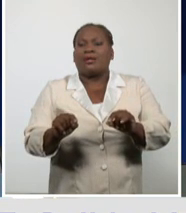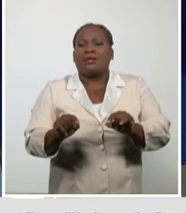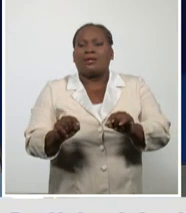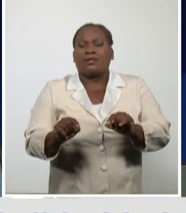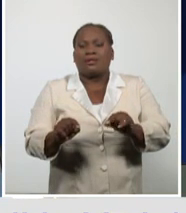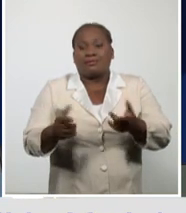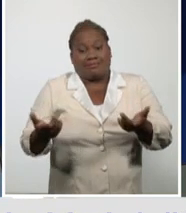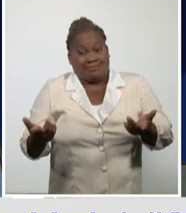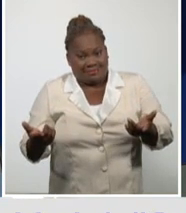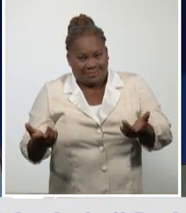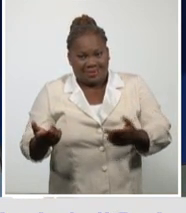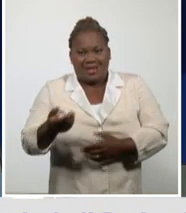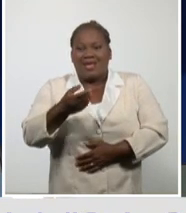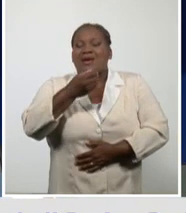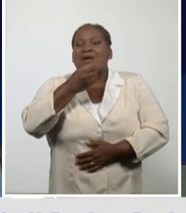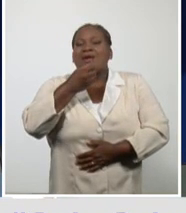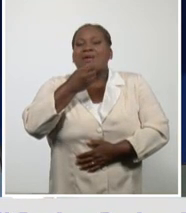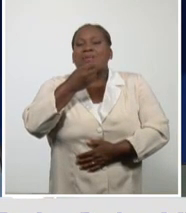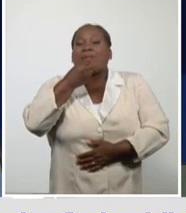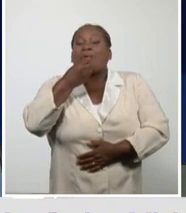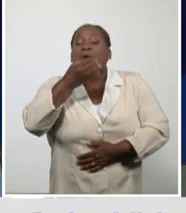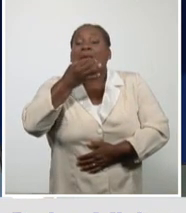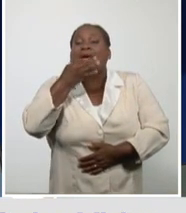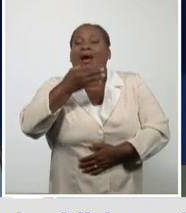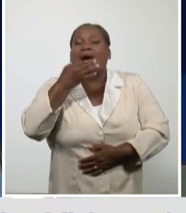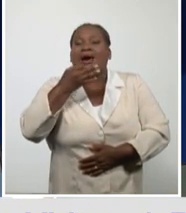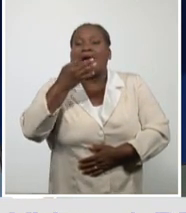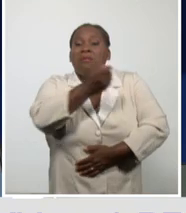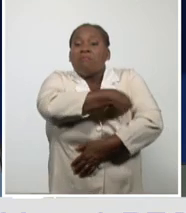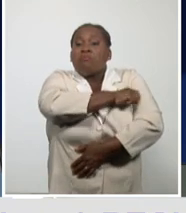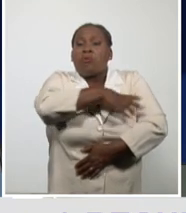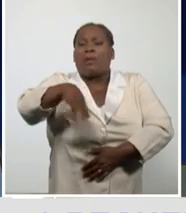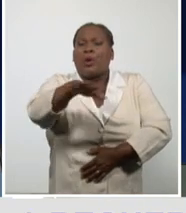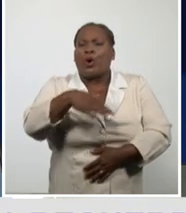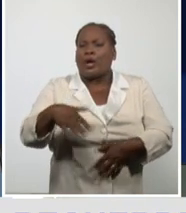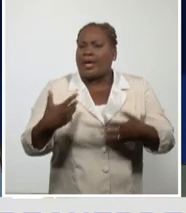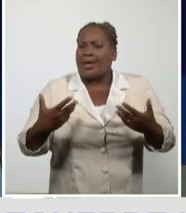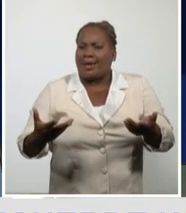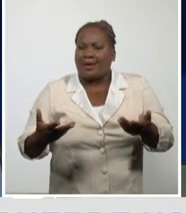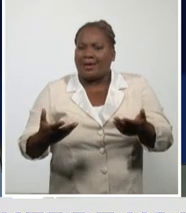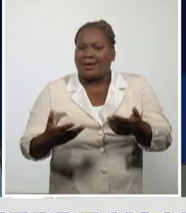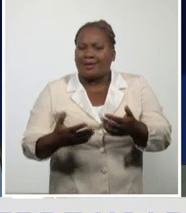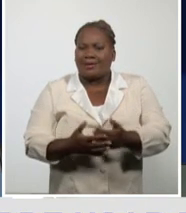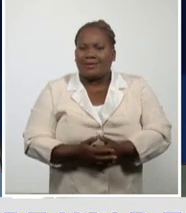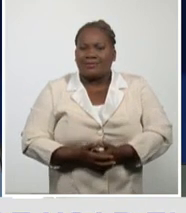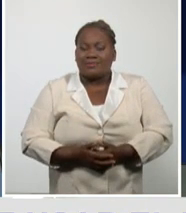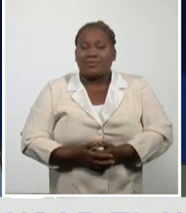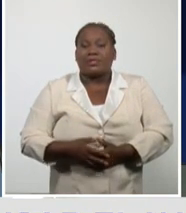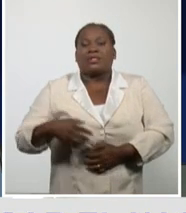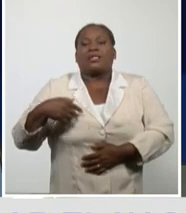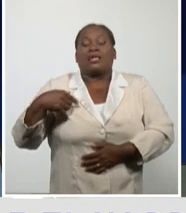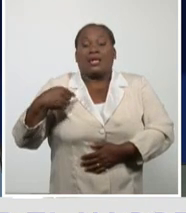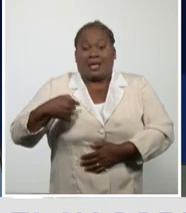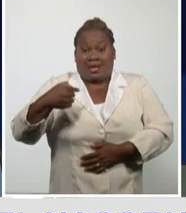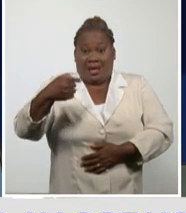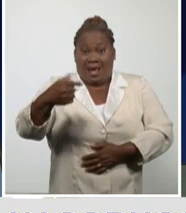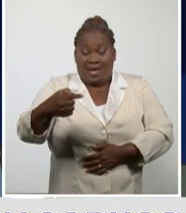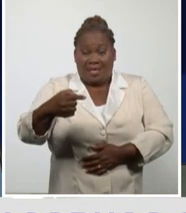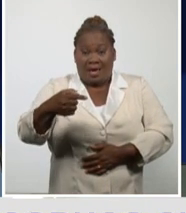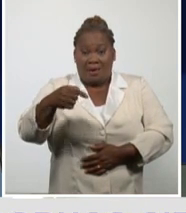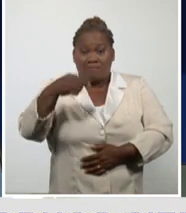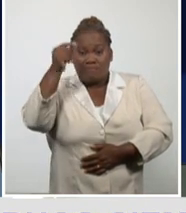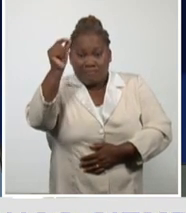Nosotros lo que le explicamos a la población es que cada caso que